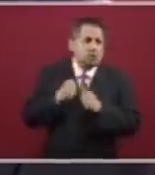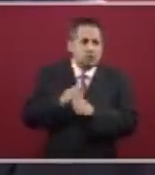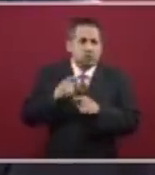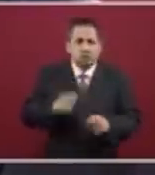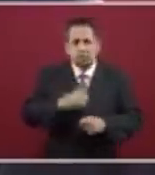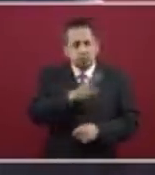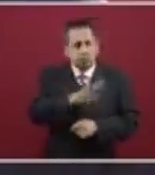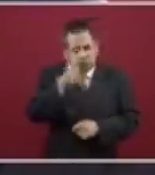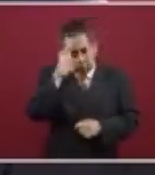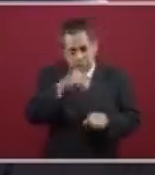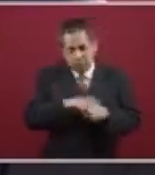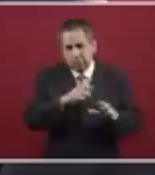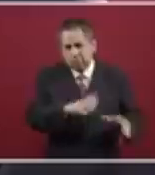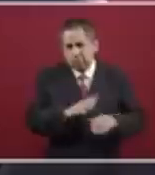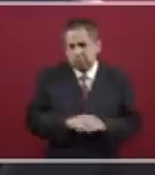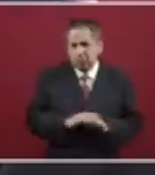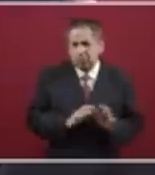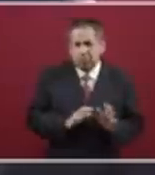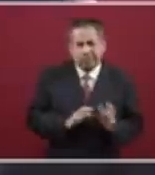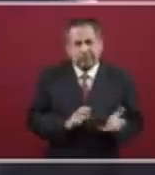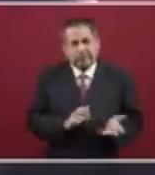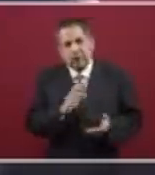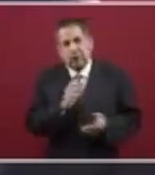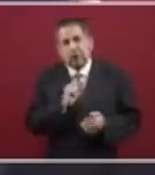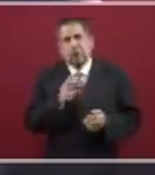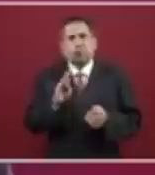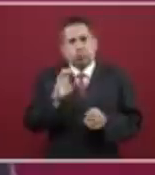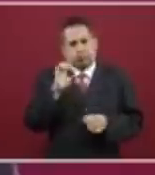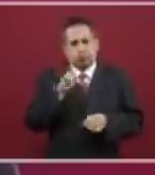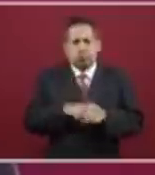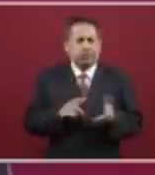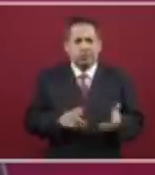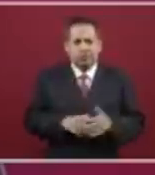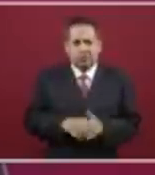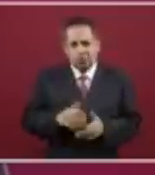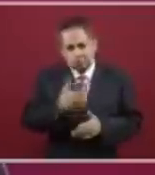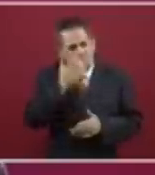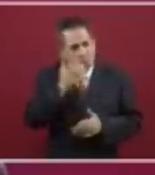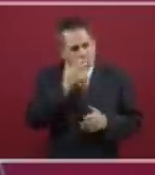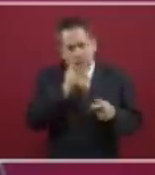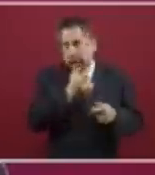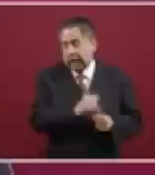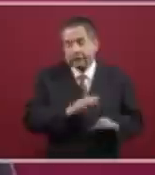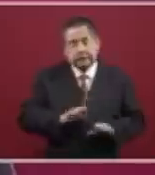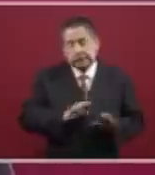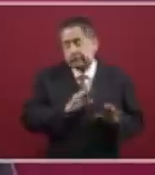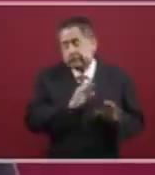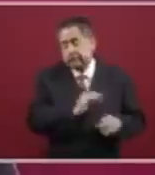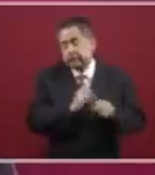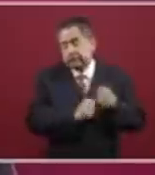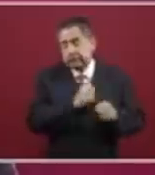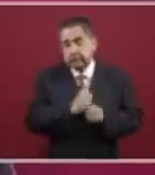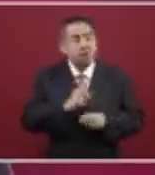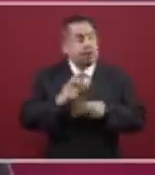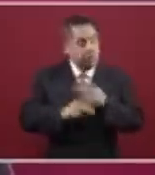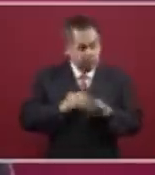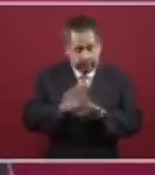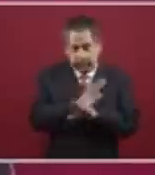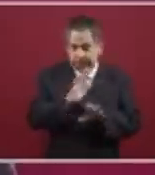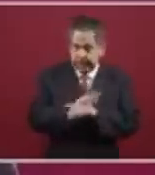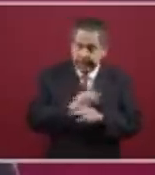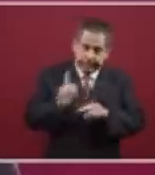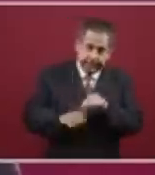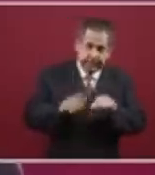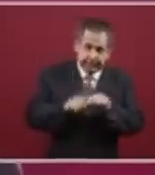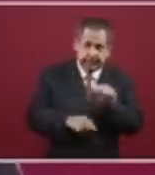subcultura, que no le voy a llamar cultura a eso. Sí, son conductas. Entonces, todo eso tiene que ir cambiando y